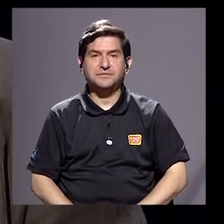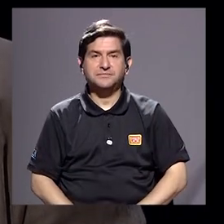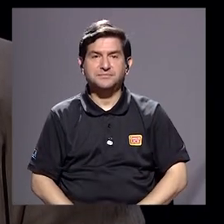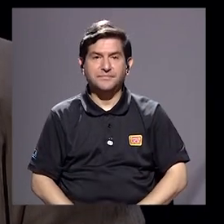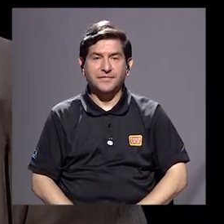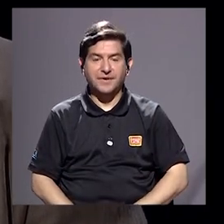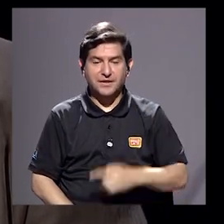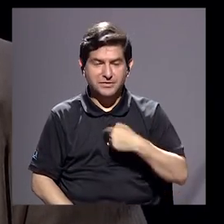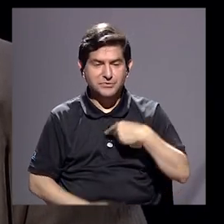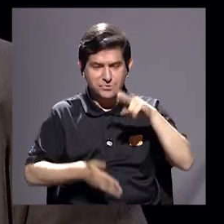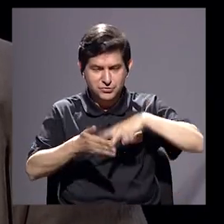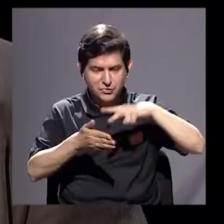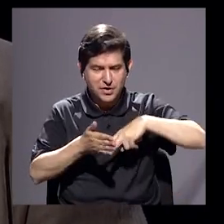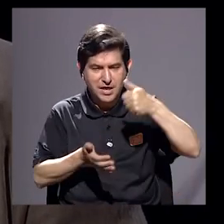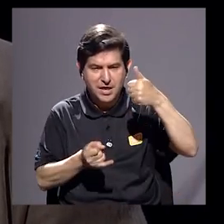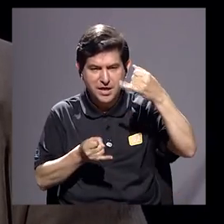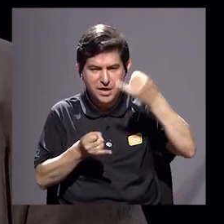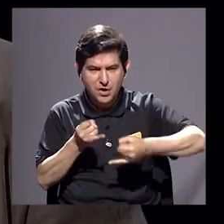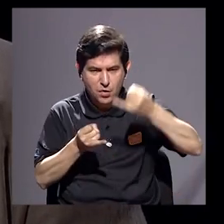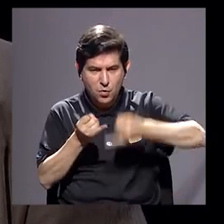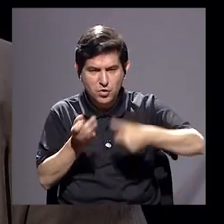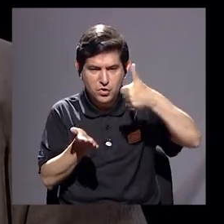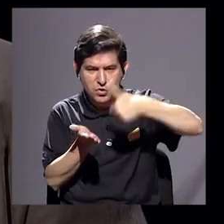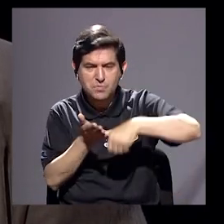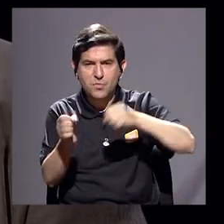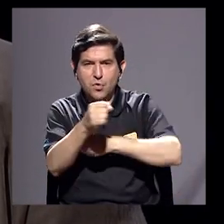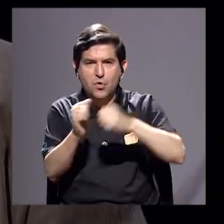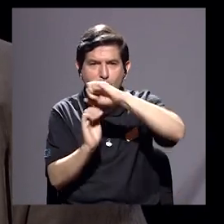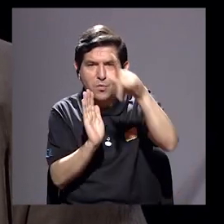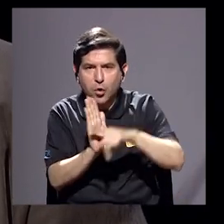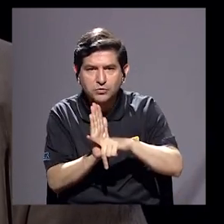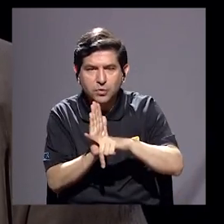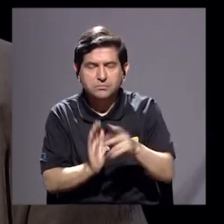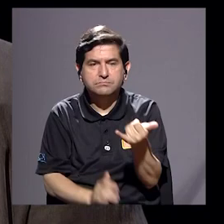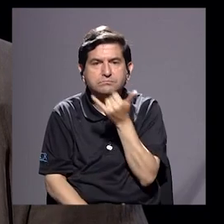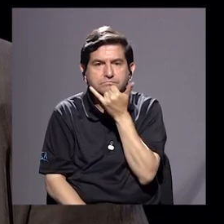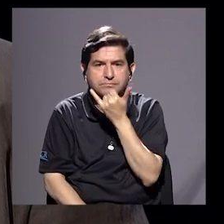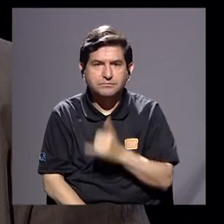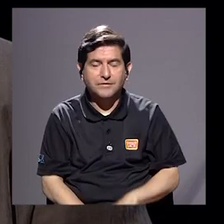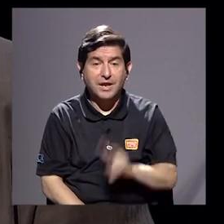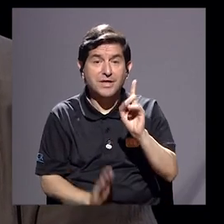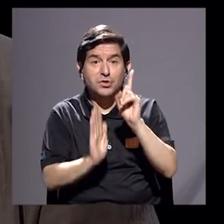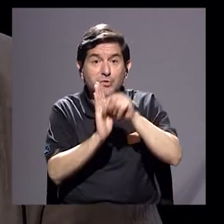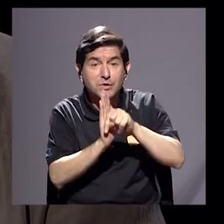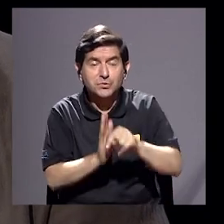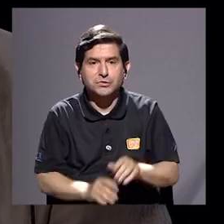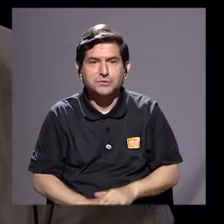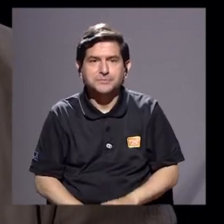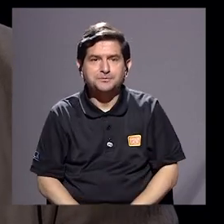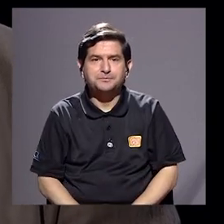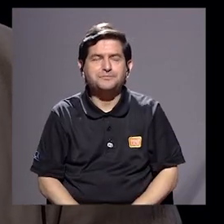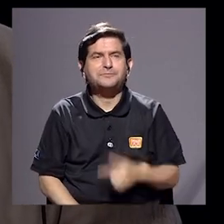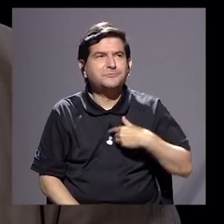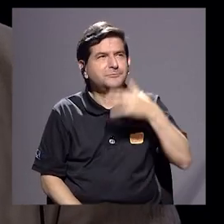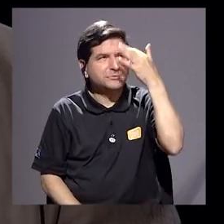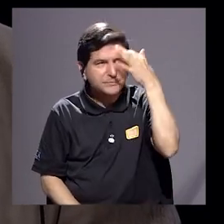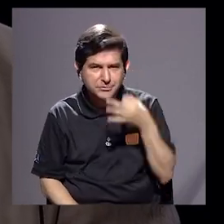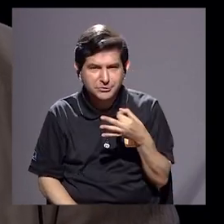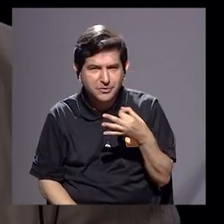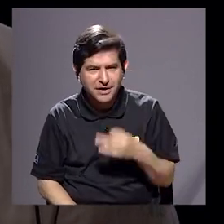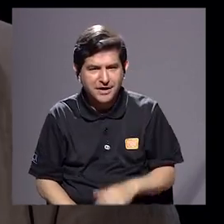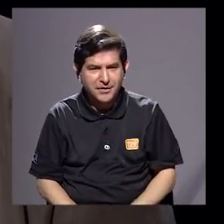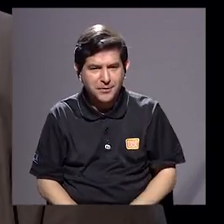jolla y el voto del último toda la sala constitucional verdad el asunto fue que mirando minutos donde sí pues yo creo que